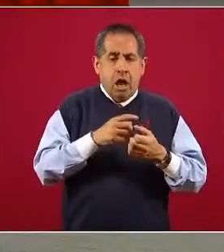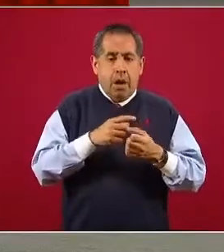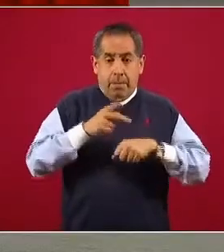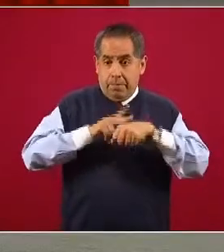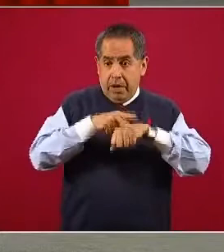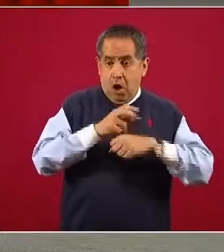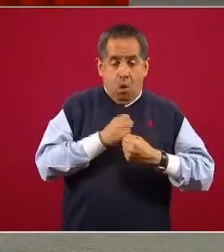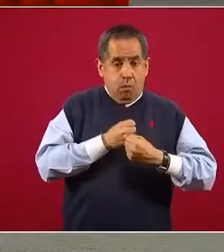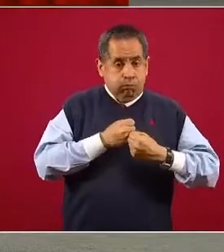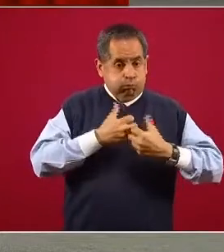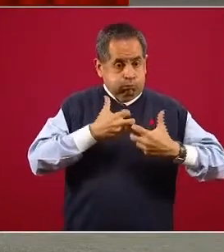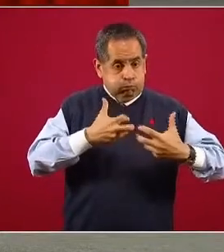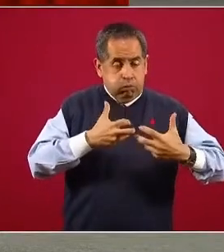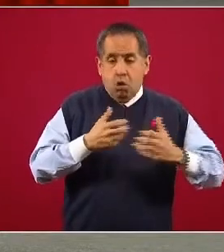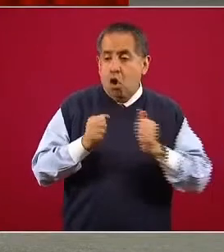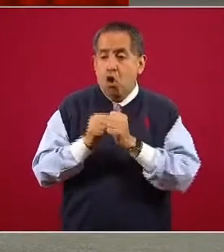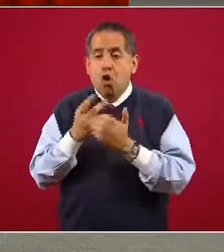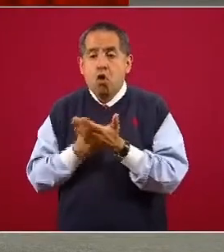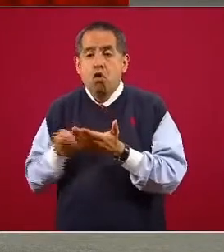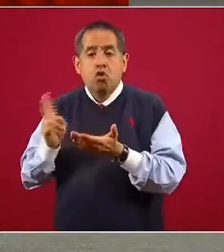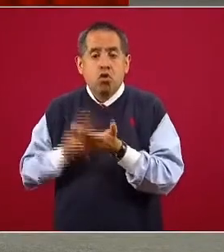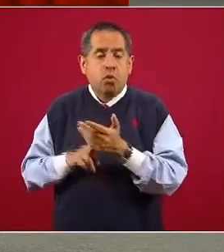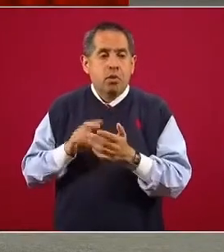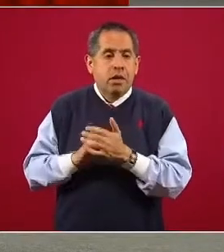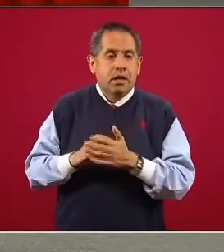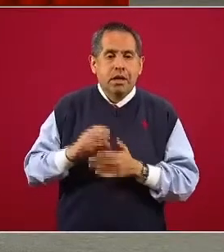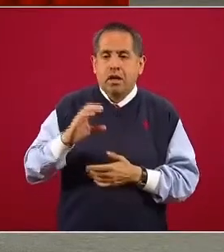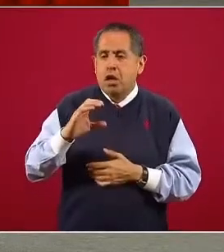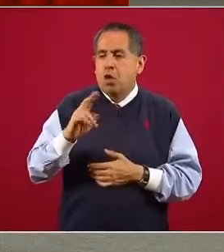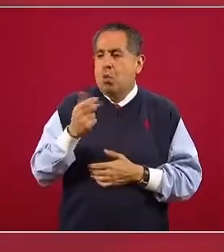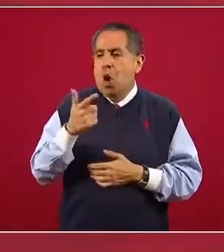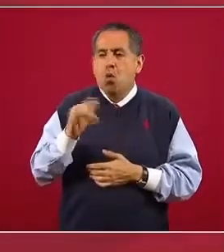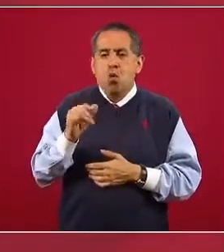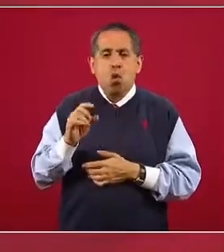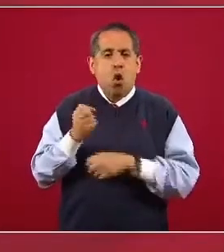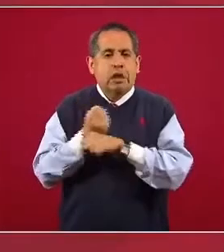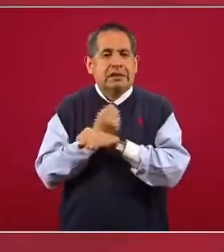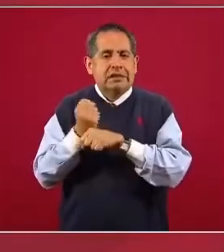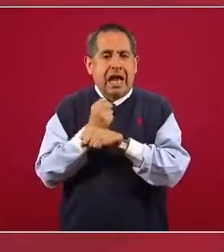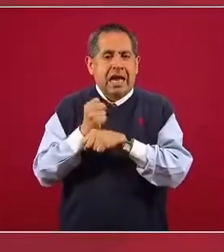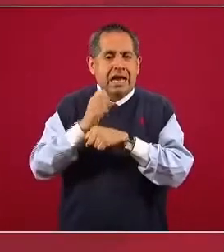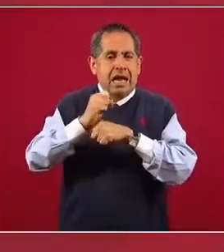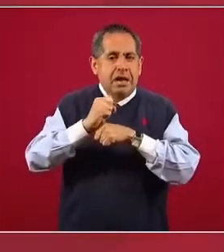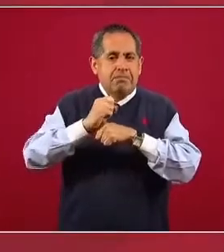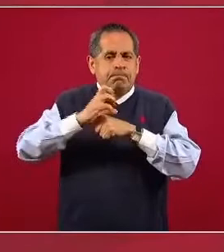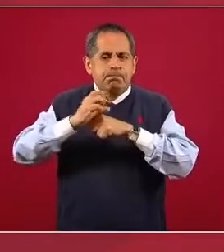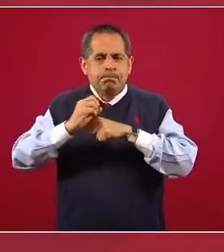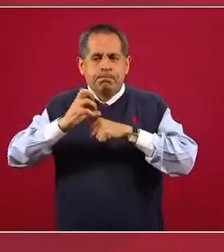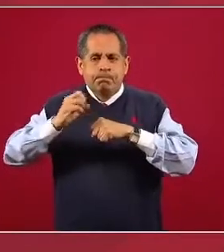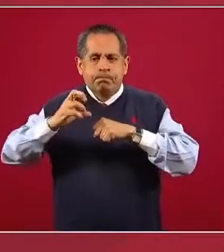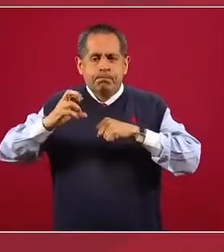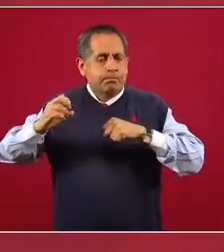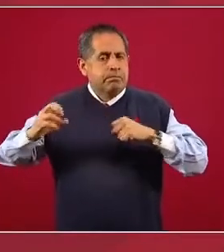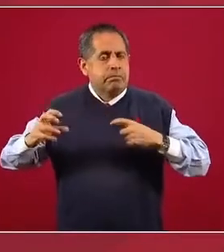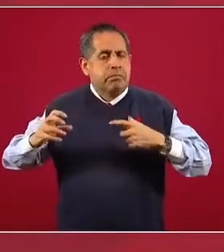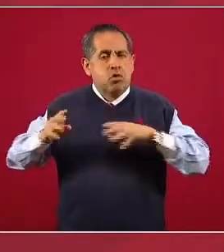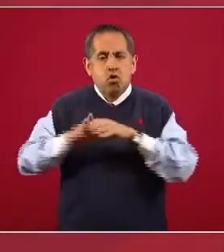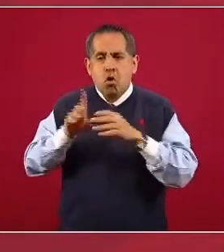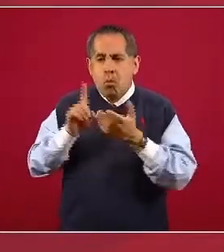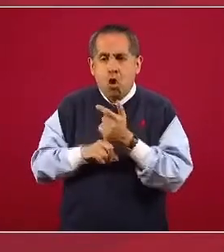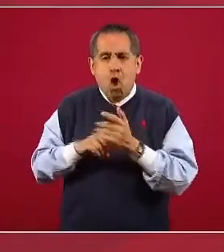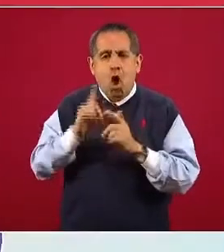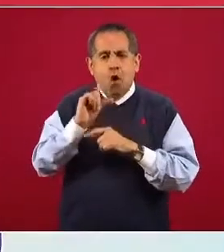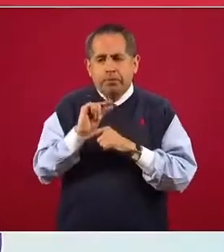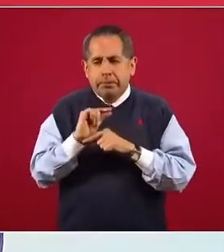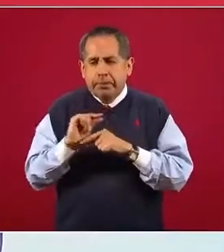inflamatorio con un trastorno de coagulación en la microvasculatura, los vasos sanguíneos de pequeño